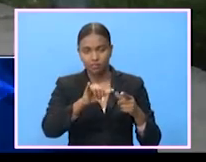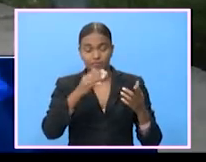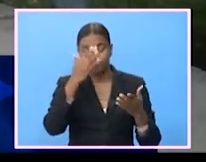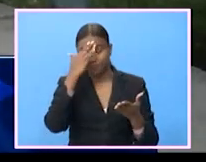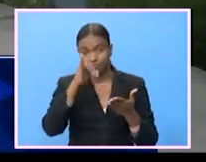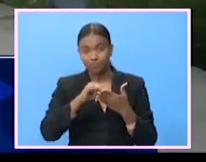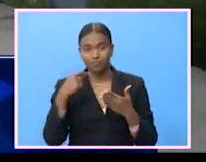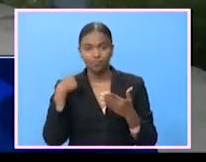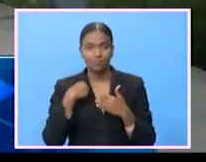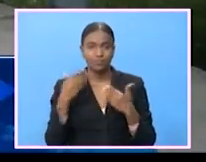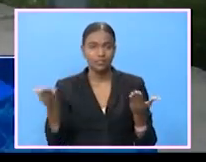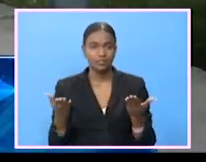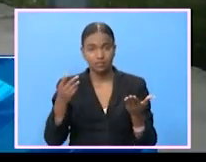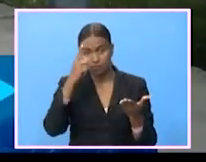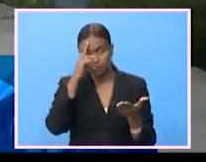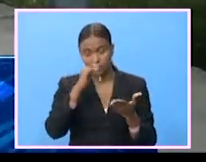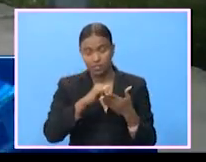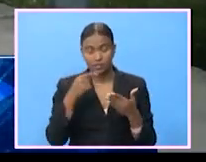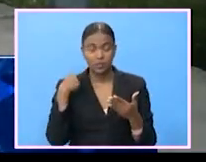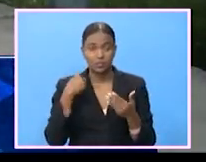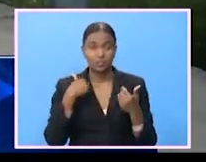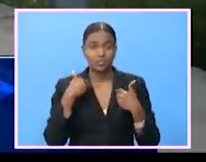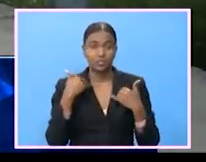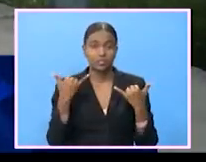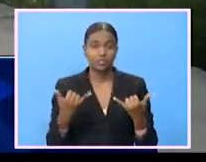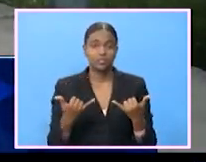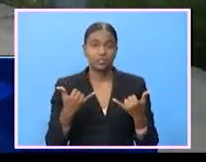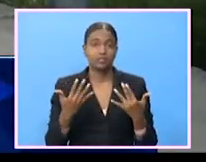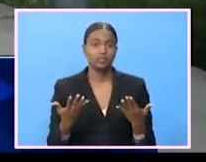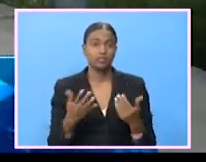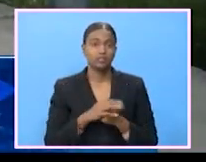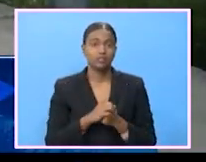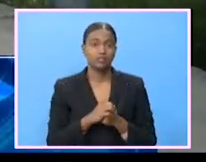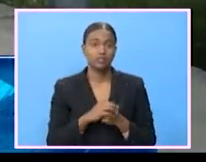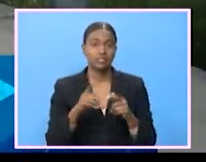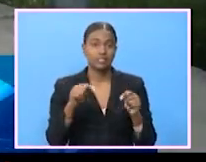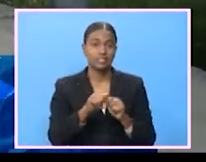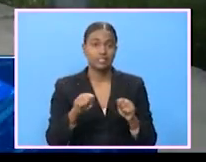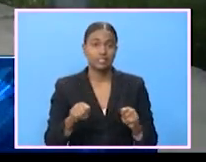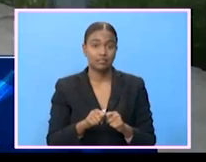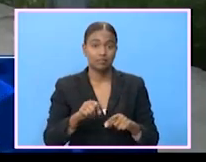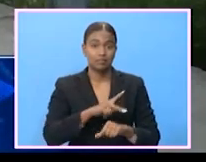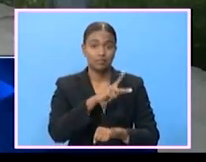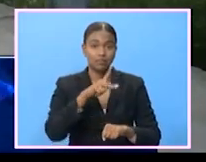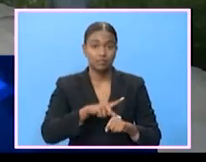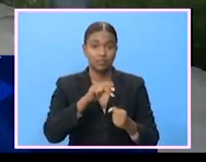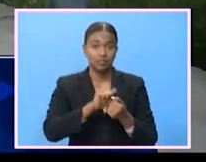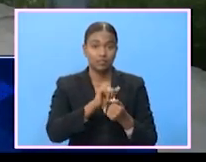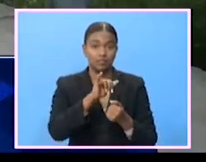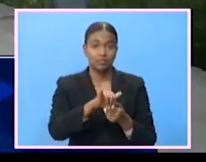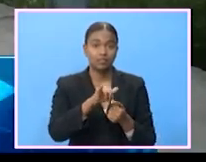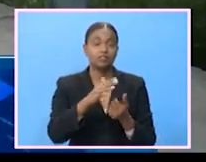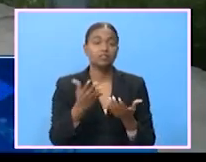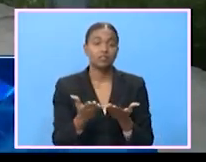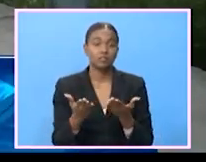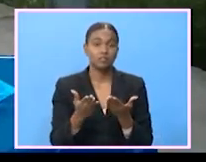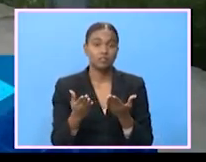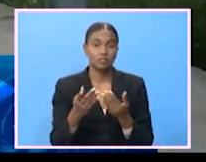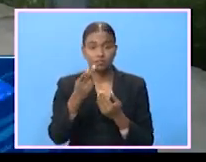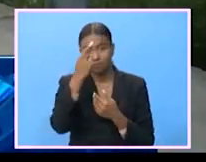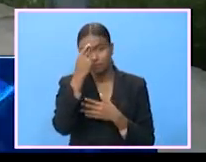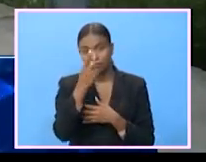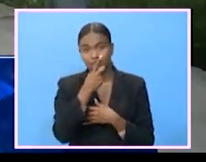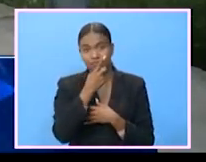eso estamos acá, por eso estamos en una de los territorios de las provincias limítrofes en